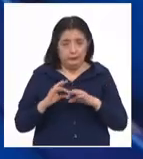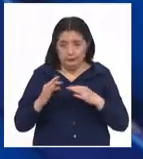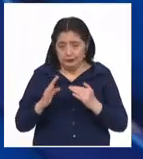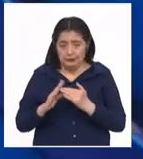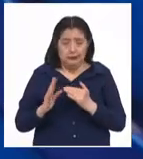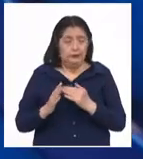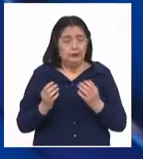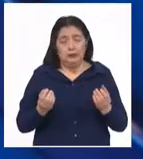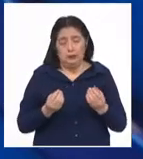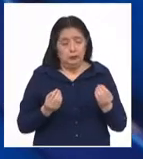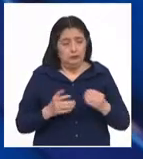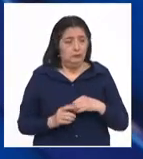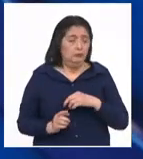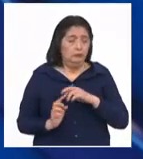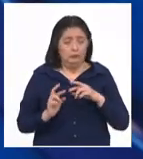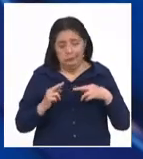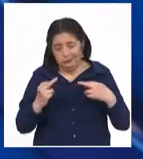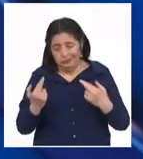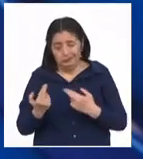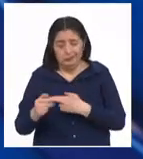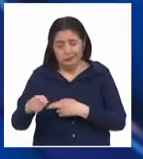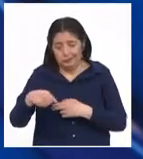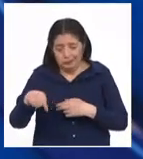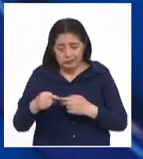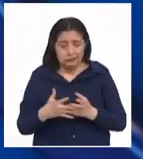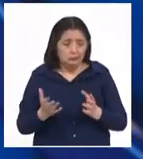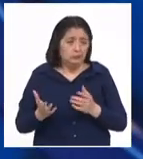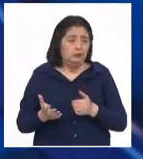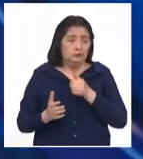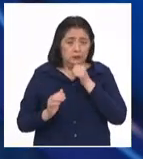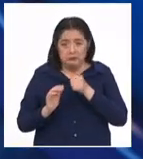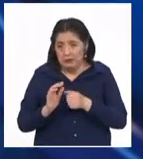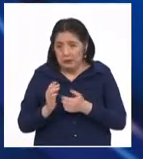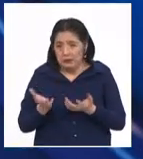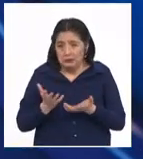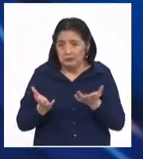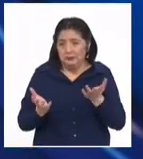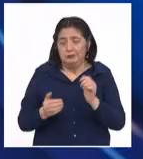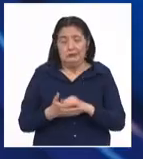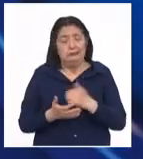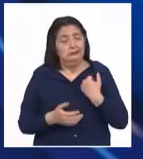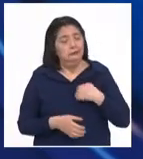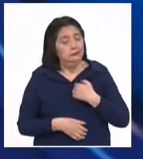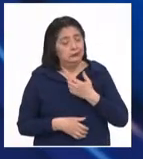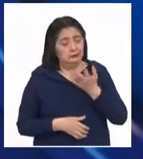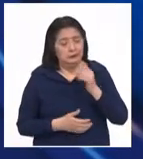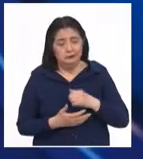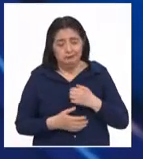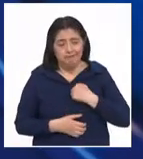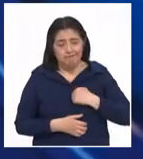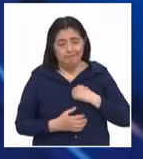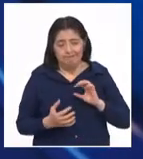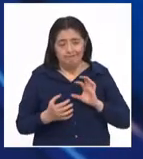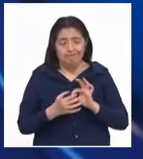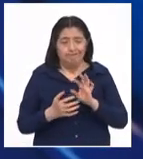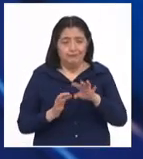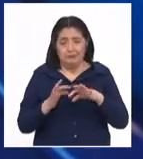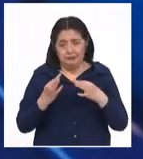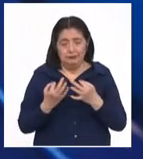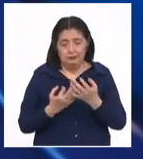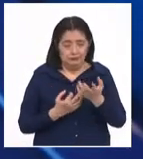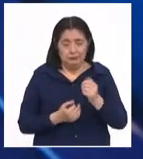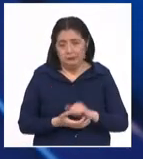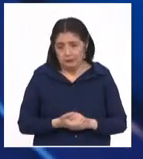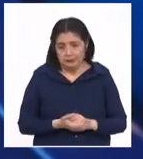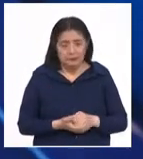casa, dentro de un círculo que debería ser pues, íntimo probablemente. Una pena y también nuestras condolencias para este hogar,